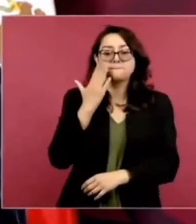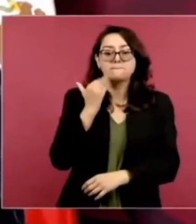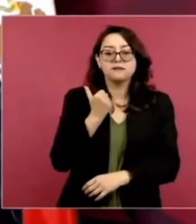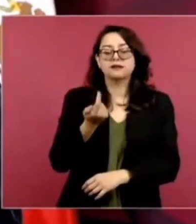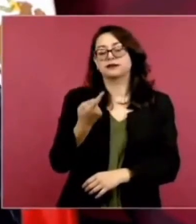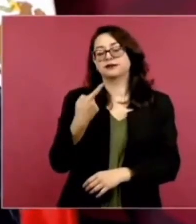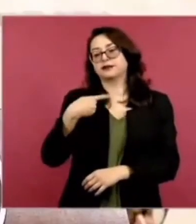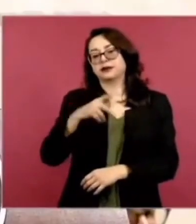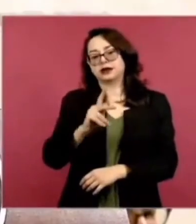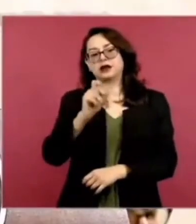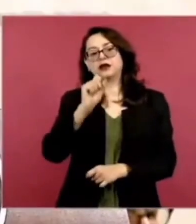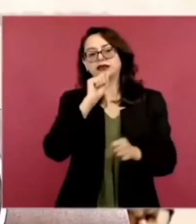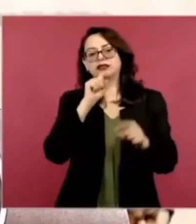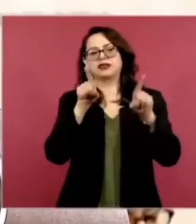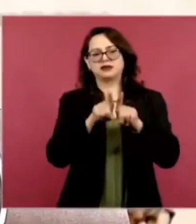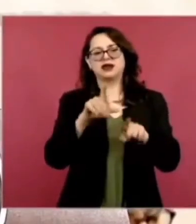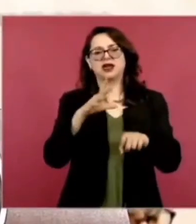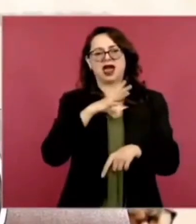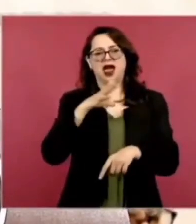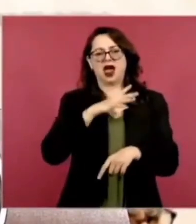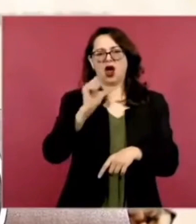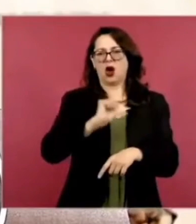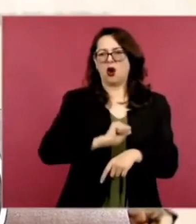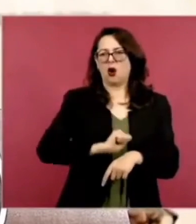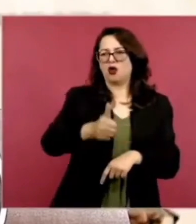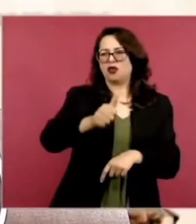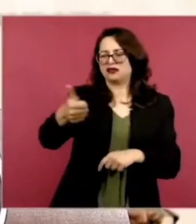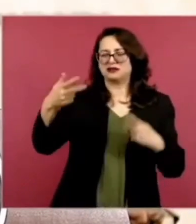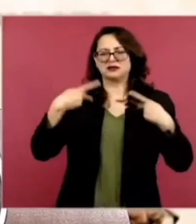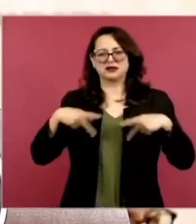con mucho despotismo.